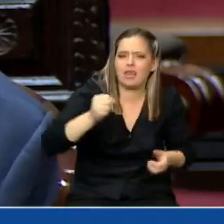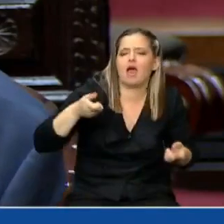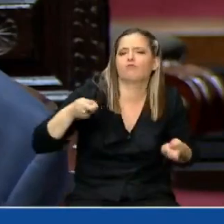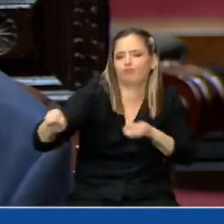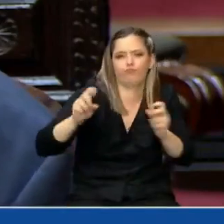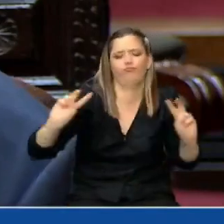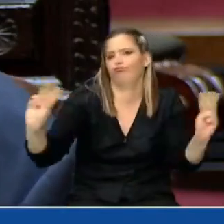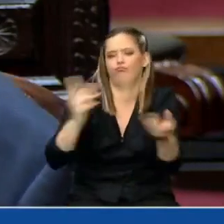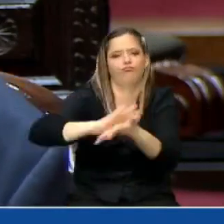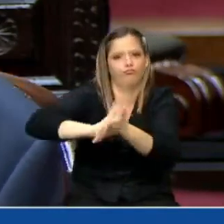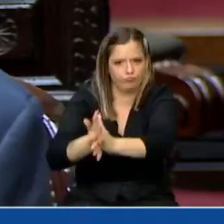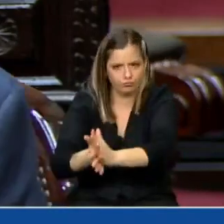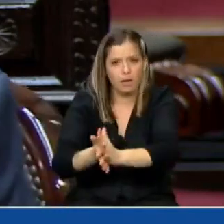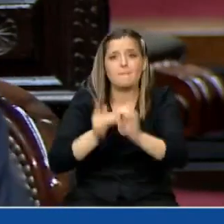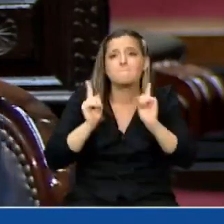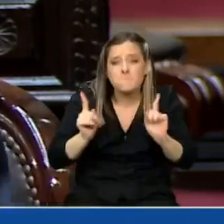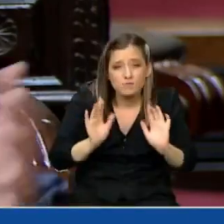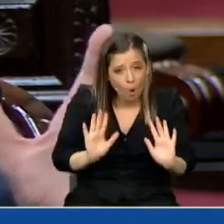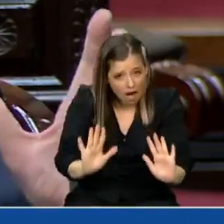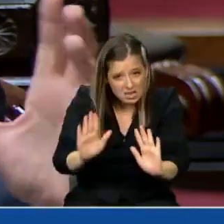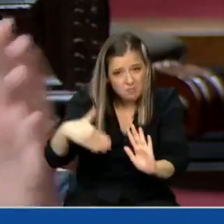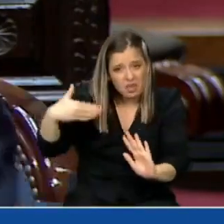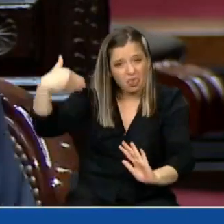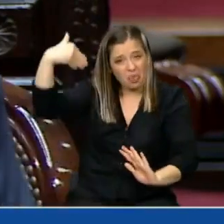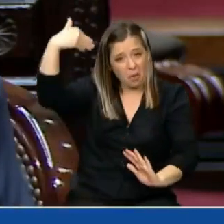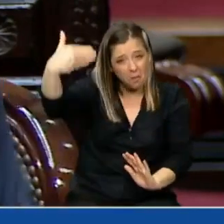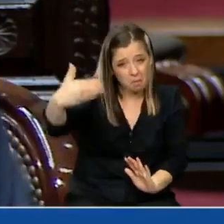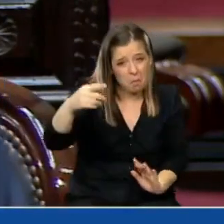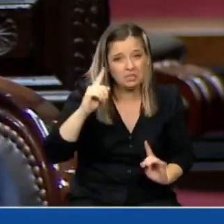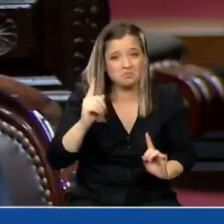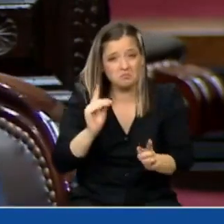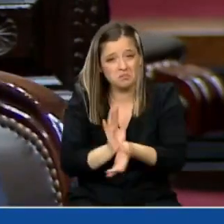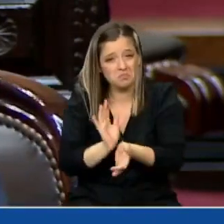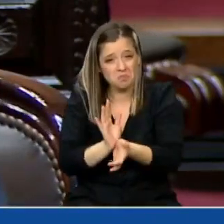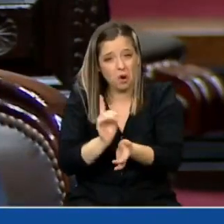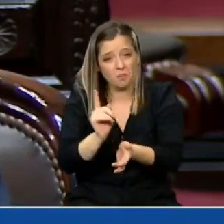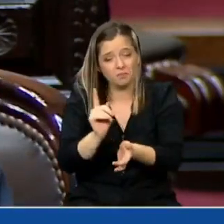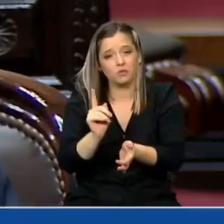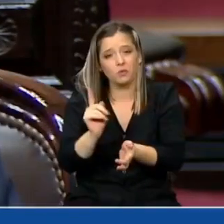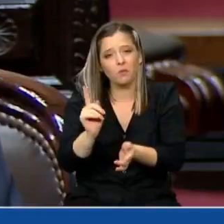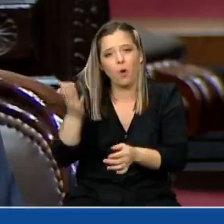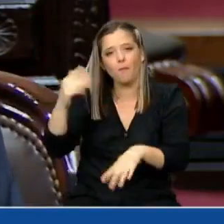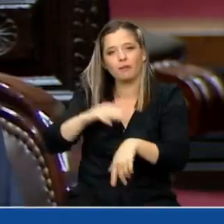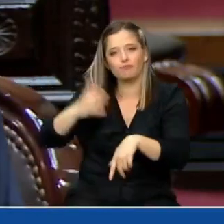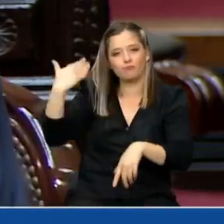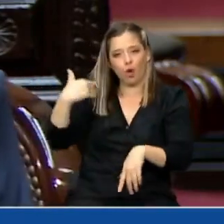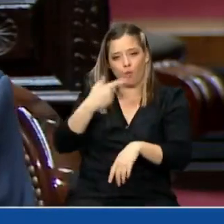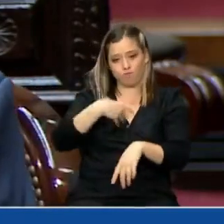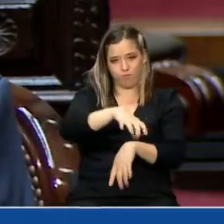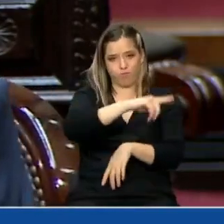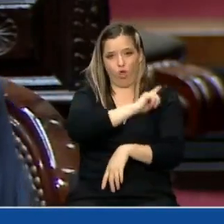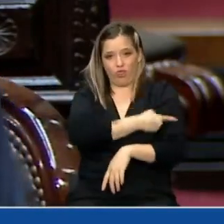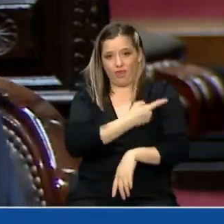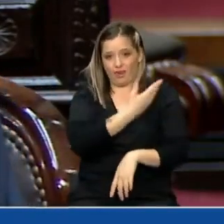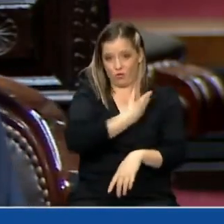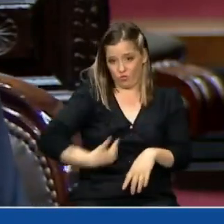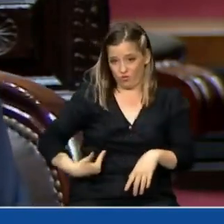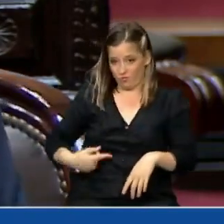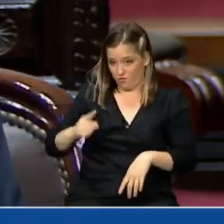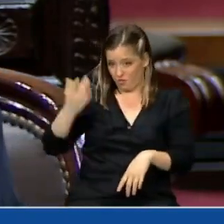Cuando pasen estas cosas y luego uno sale con el exilio, porque estábamos a disposición del Poder Ejecutivo, y nos mandan a Alemania. En